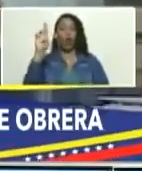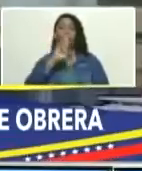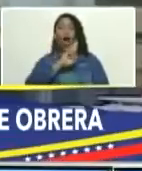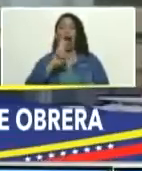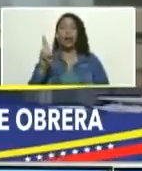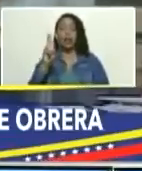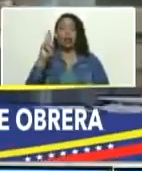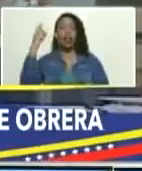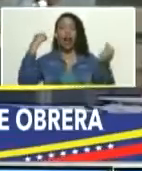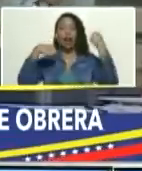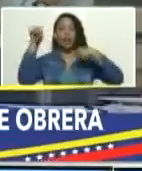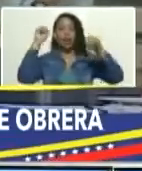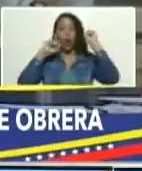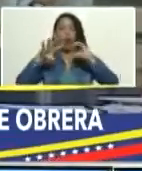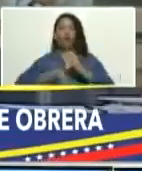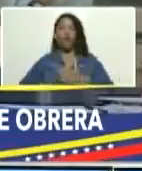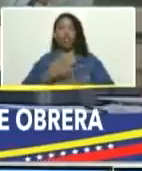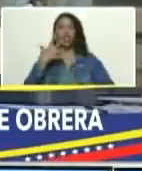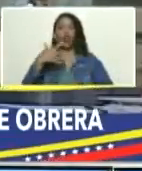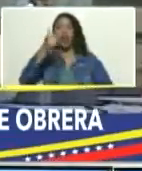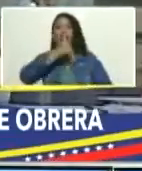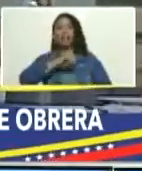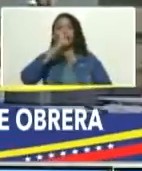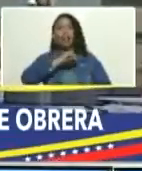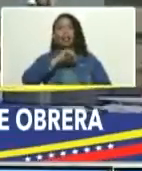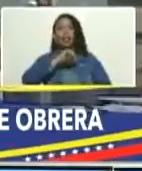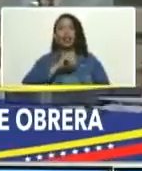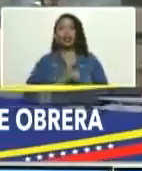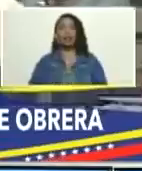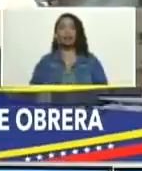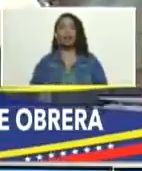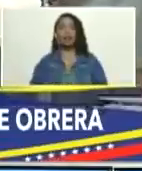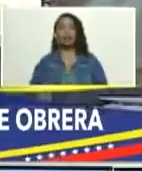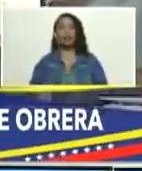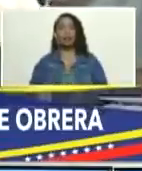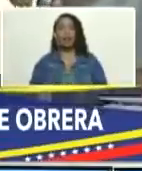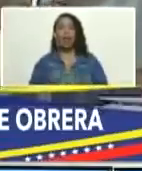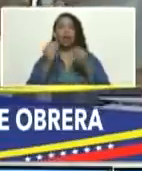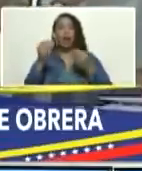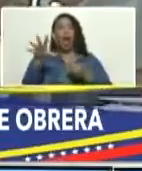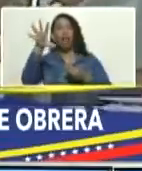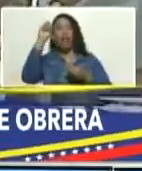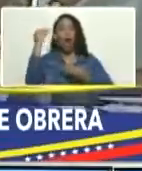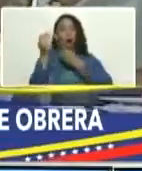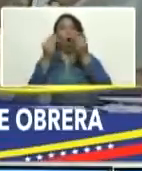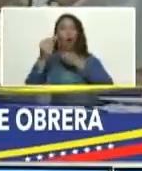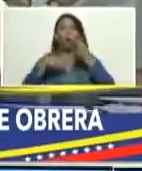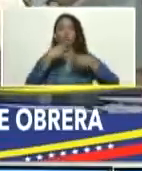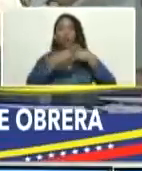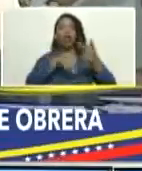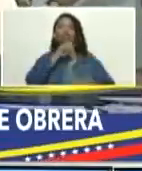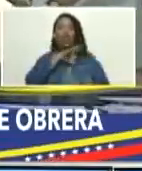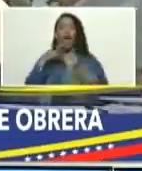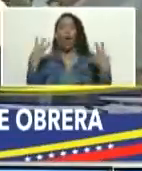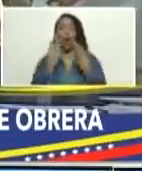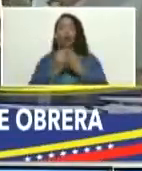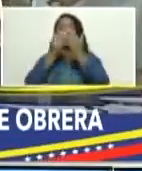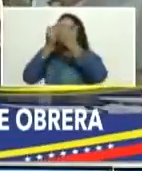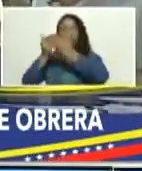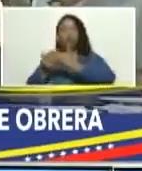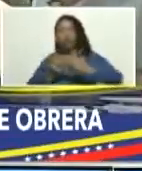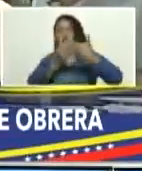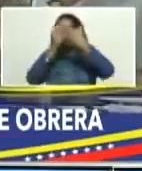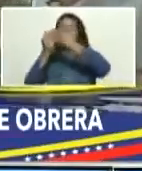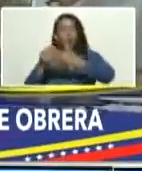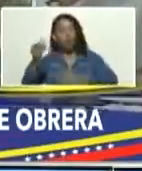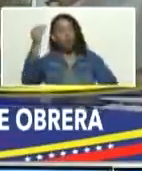la refundación, la resistencia y el renacimiento, para entender el proceso histórico en su conjunto y estudiarlo,